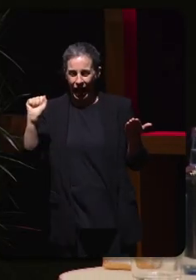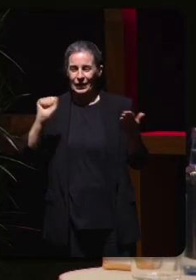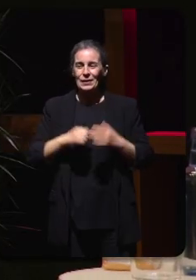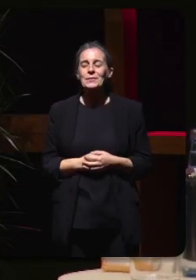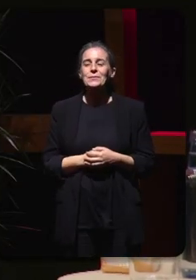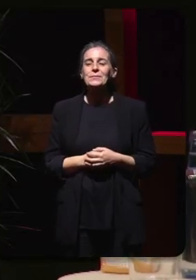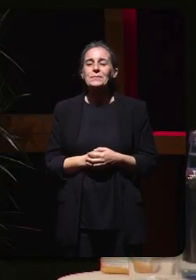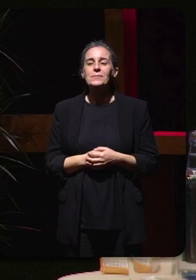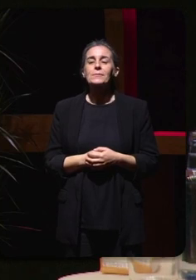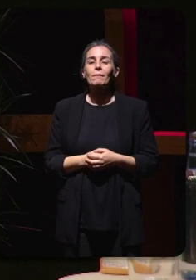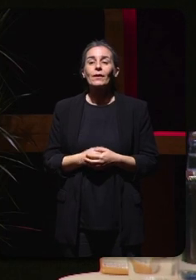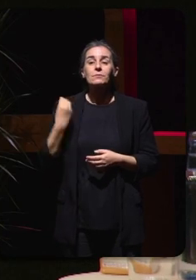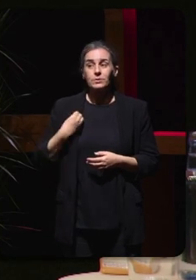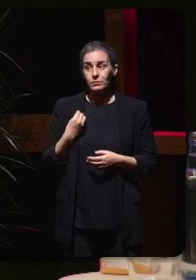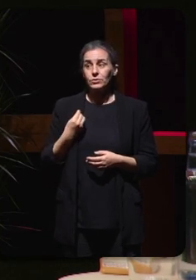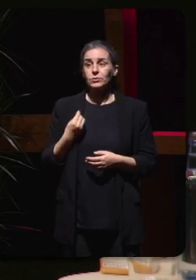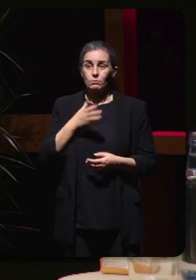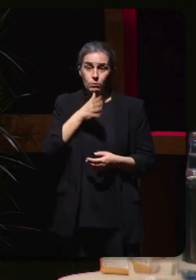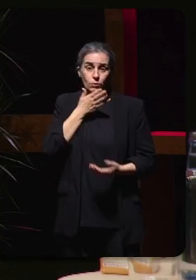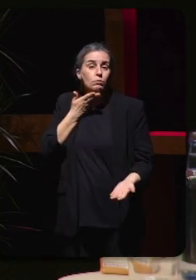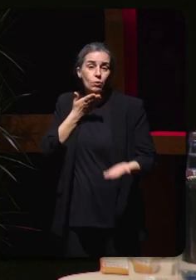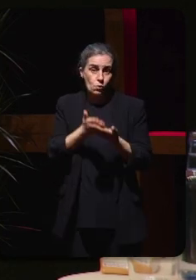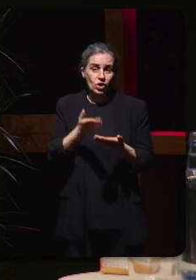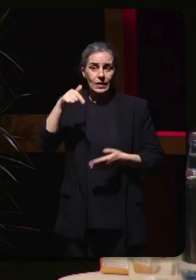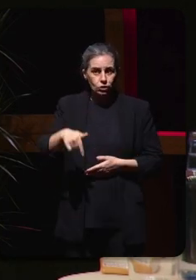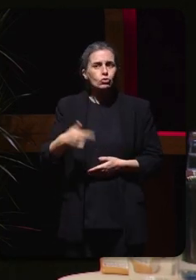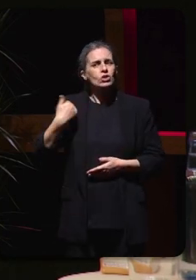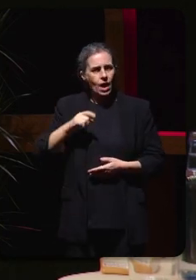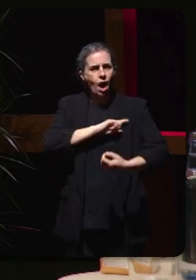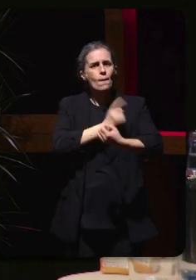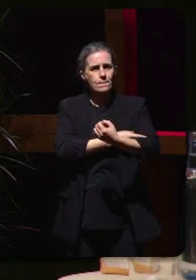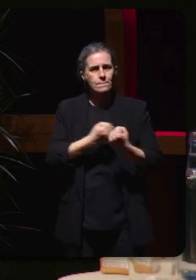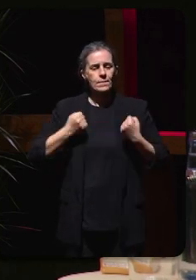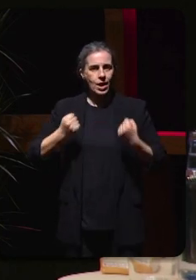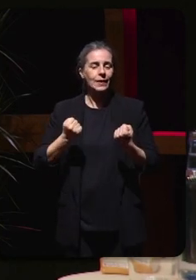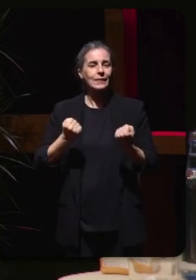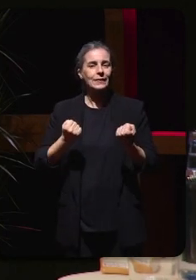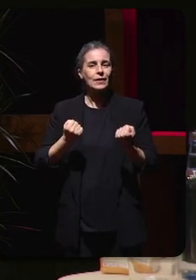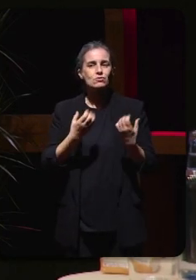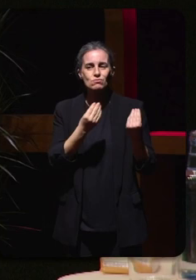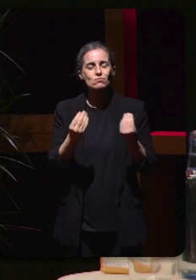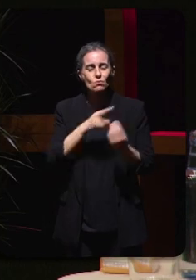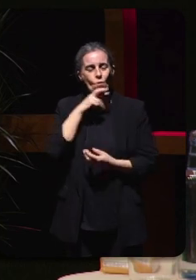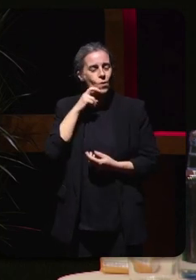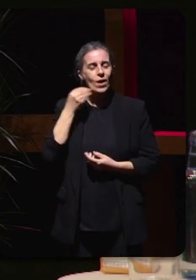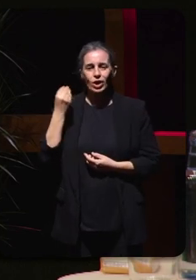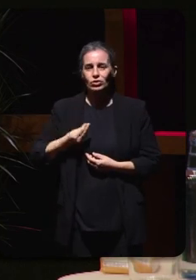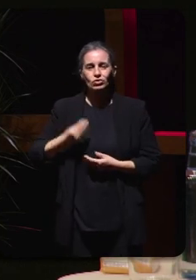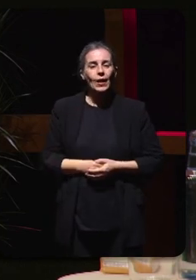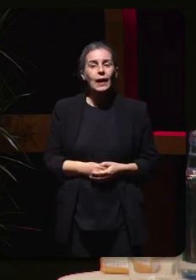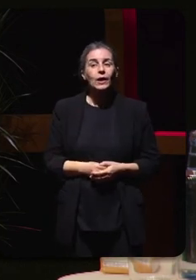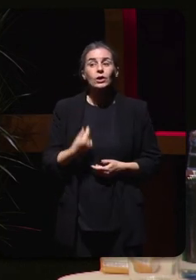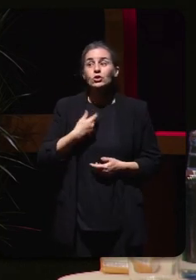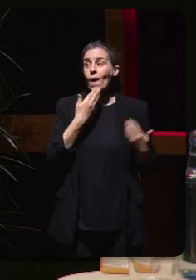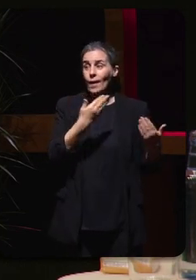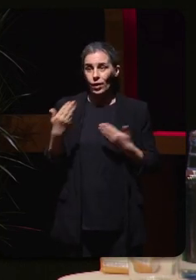Y realmente, o sea, porque, bueno, pues proponer esto ya es muy valiente y es, francamente, ya digo, muy, muy valioso. Y desde luego lo que